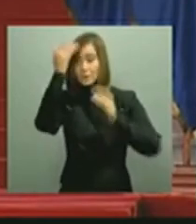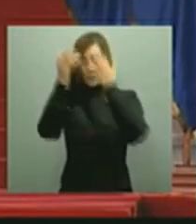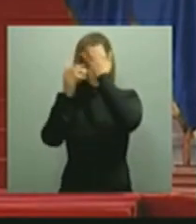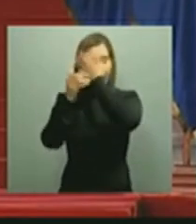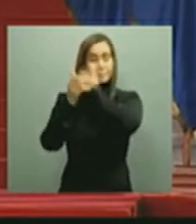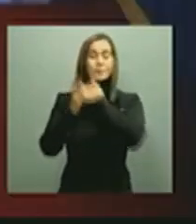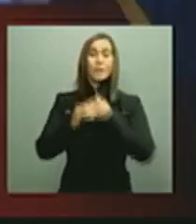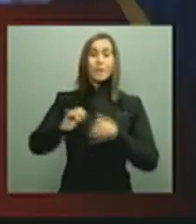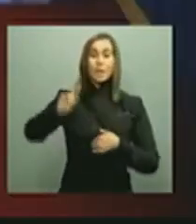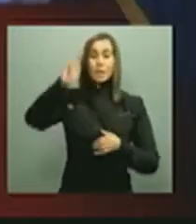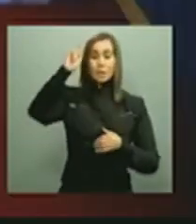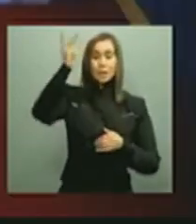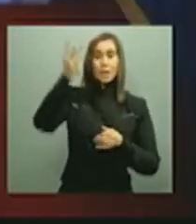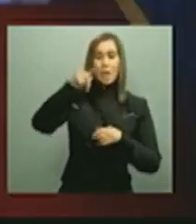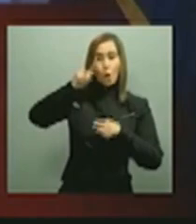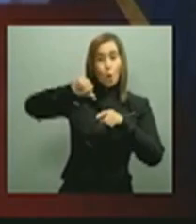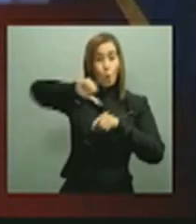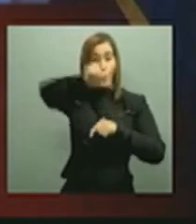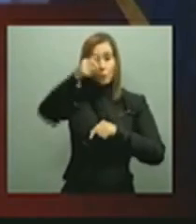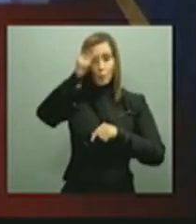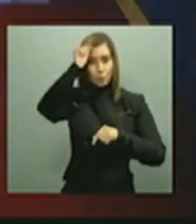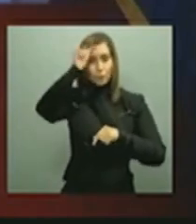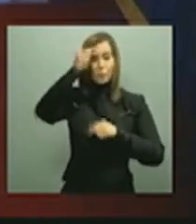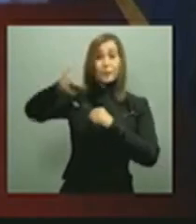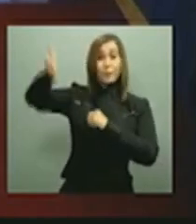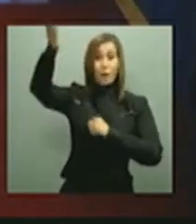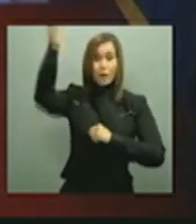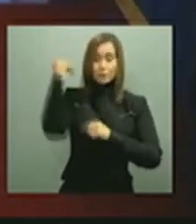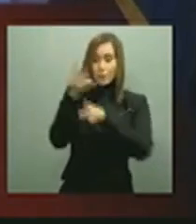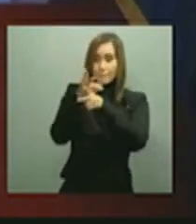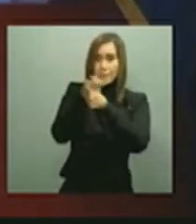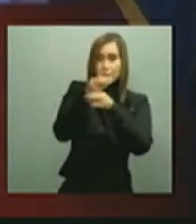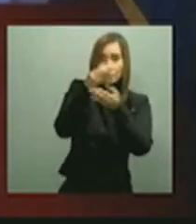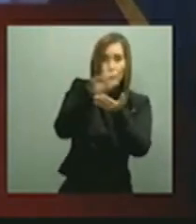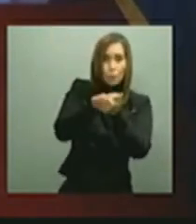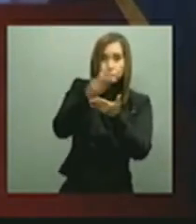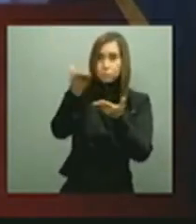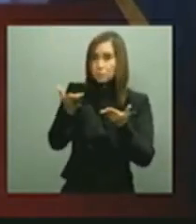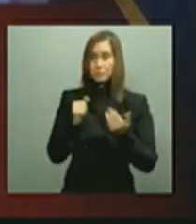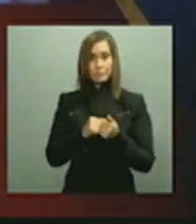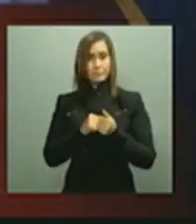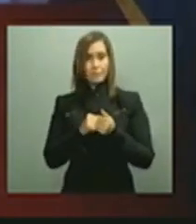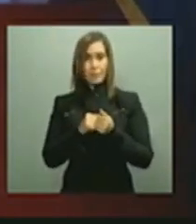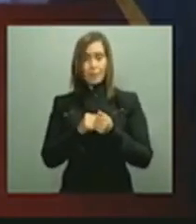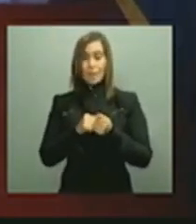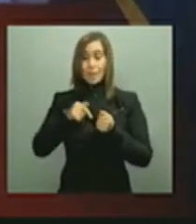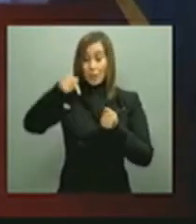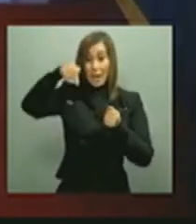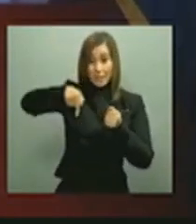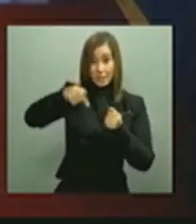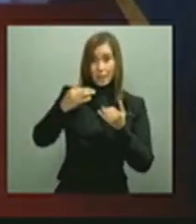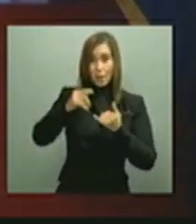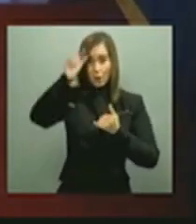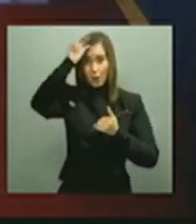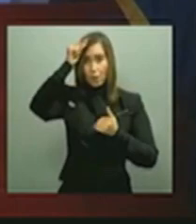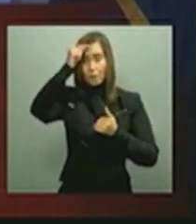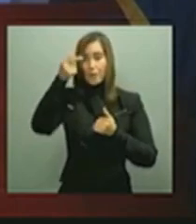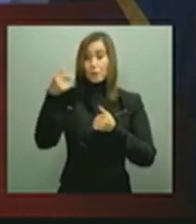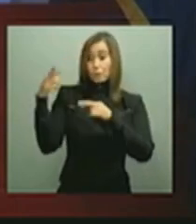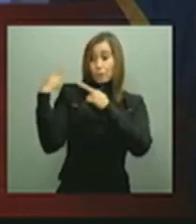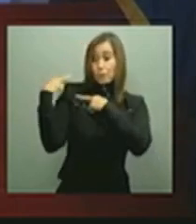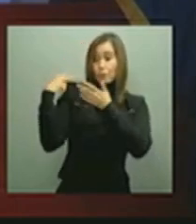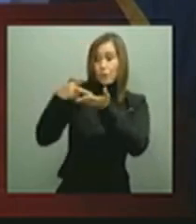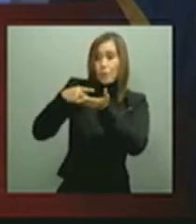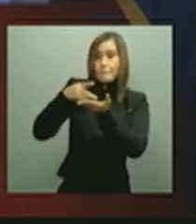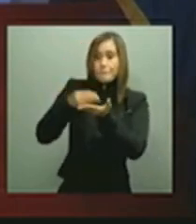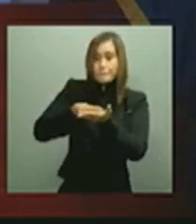indiscriminada practicada por los gobiernos anteriores generó obligaciones de pago de capital en nuestra gestión por un monto de